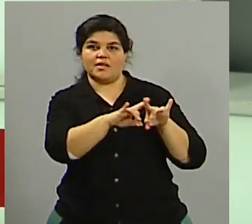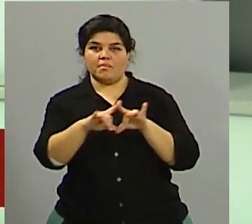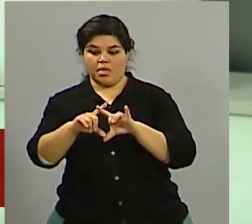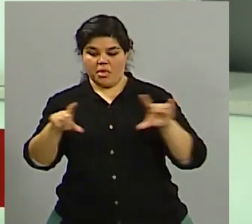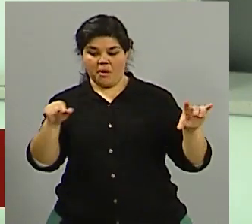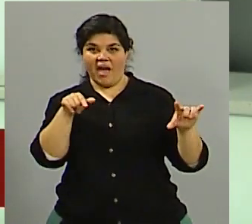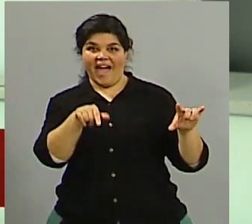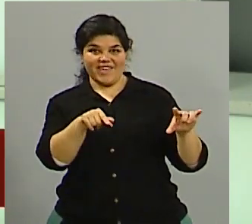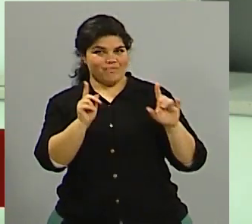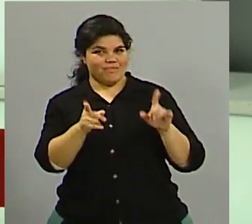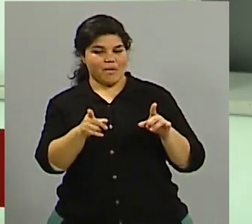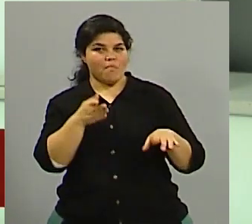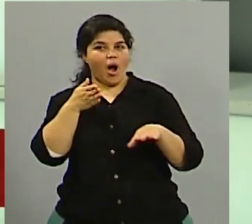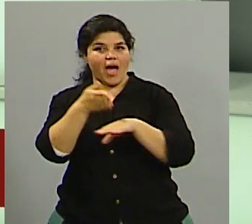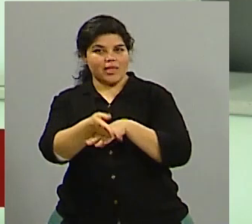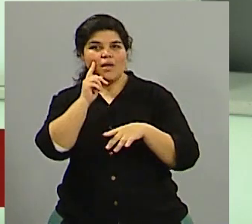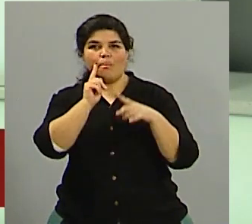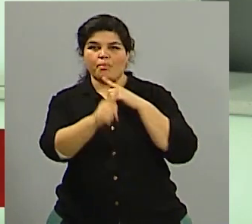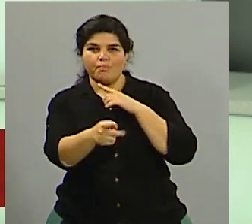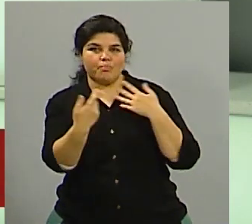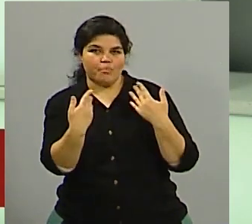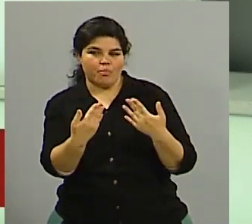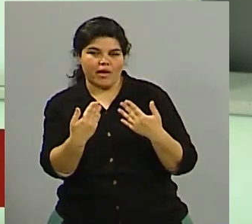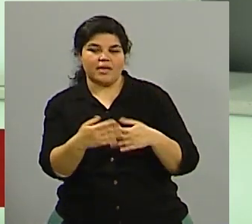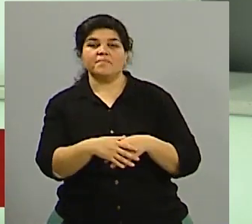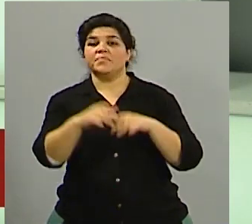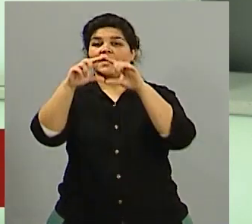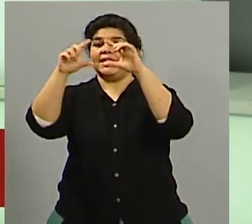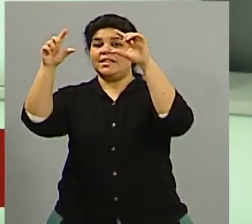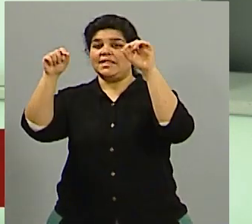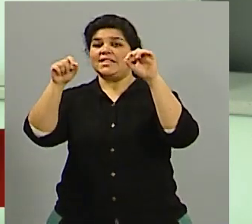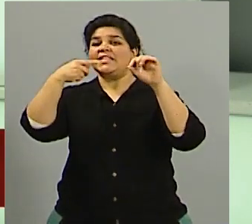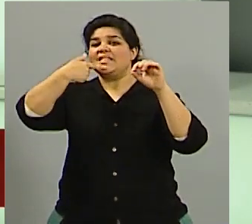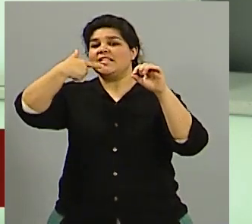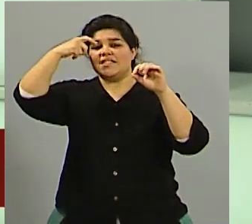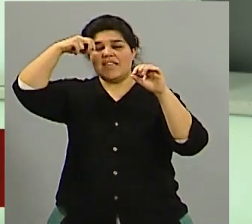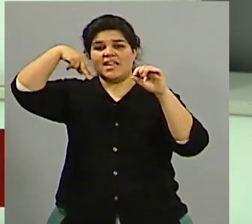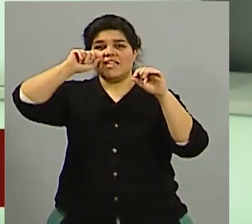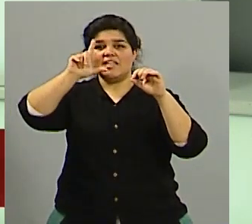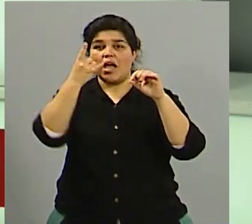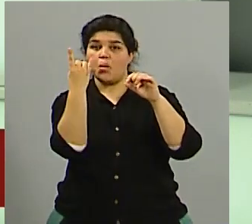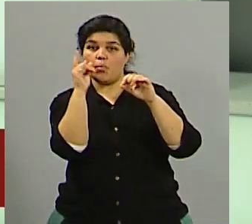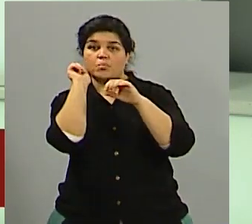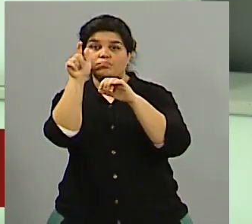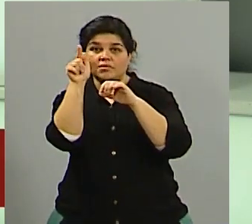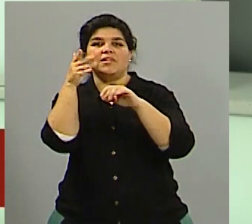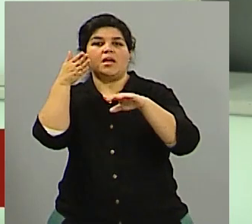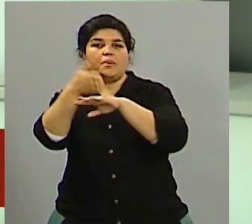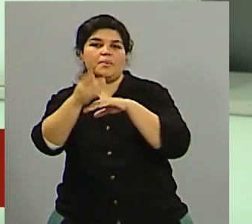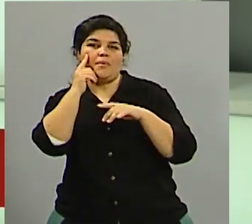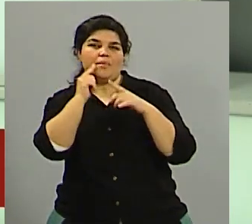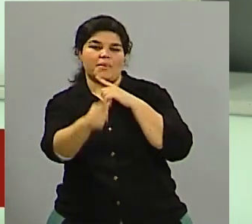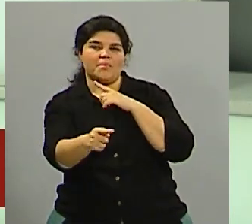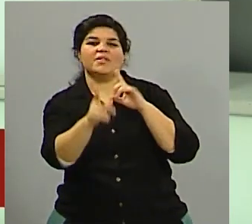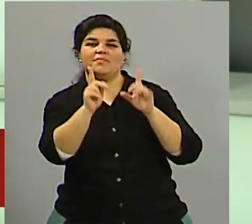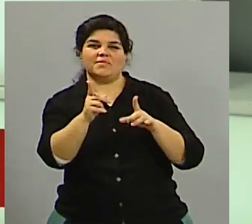www.unidiversidad.com.ar. Este es el sitio de Unidiversidad, donde en la pestaña de Señalú se van a encontrar con la programación y, por supuesto, con Chat Político. Seguimos